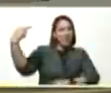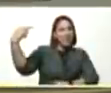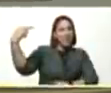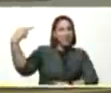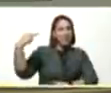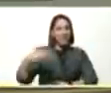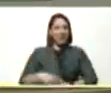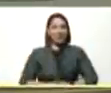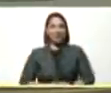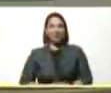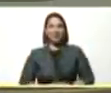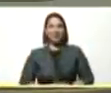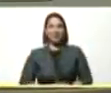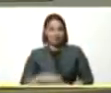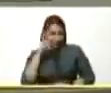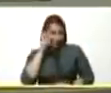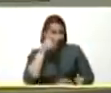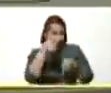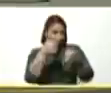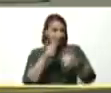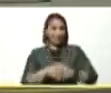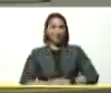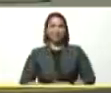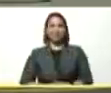Fino. ¿Me escucha bien, vecina?